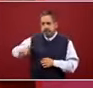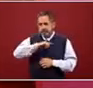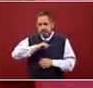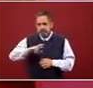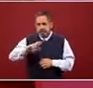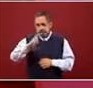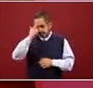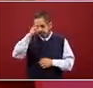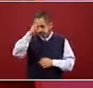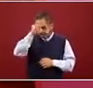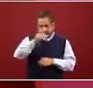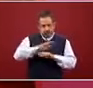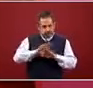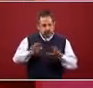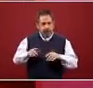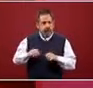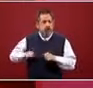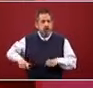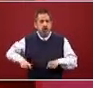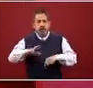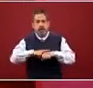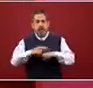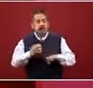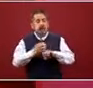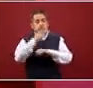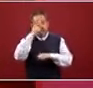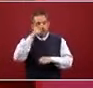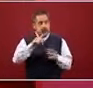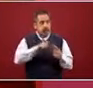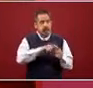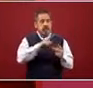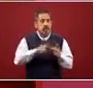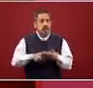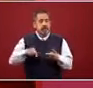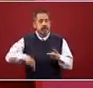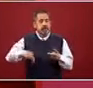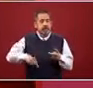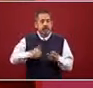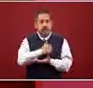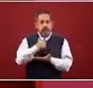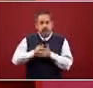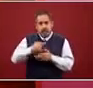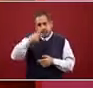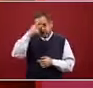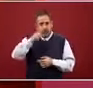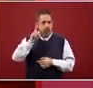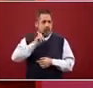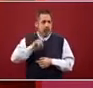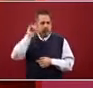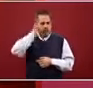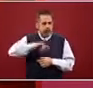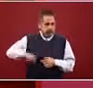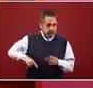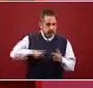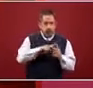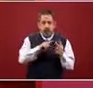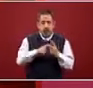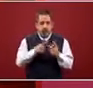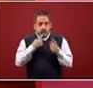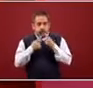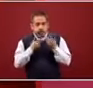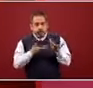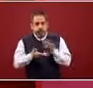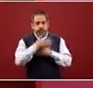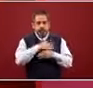con el gobernador del Estado de México, con la jefa de gobierno de la Ciudad de México, que era conveniente que